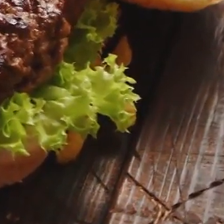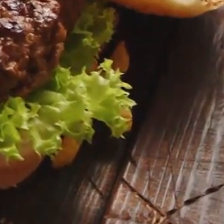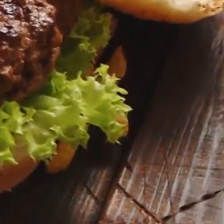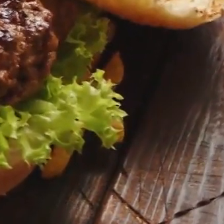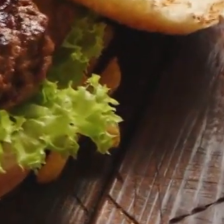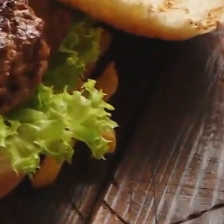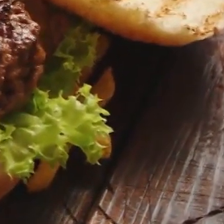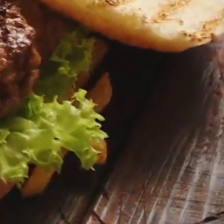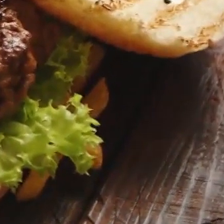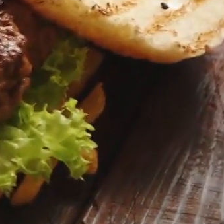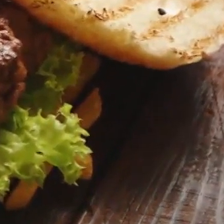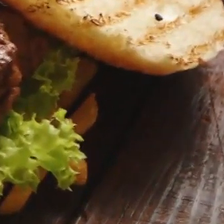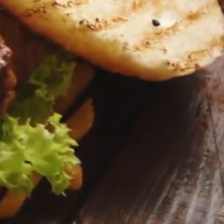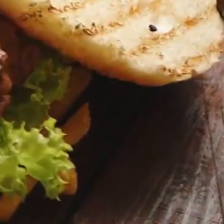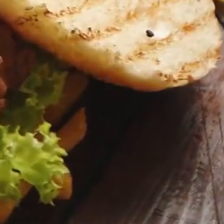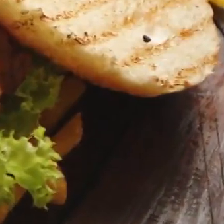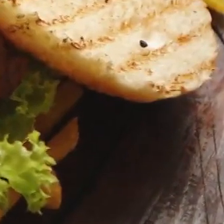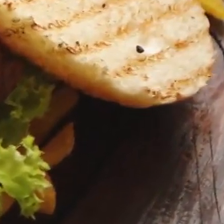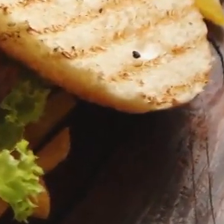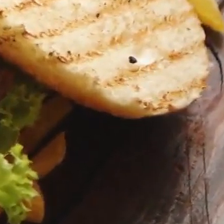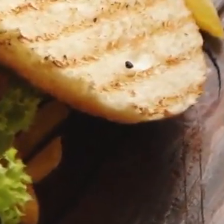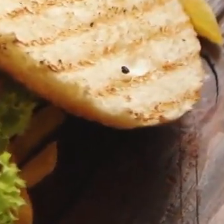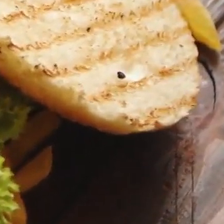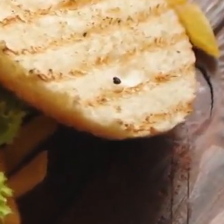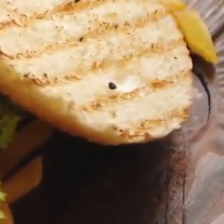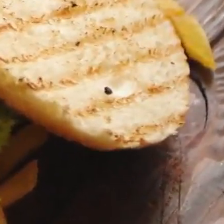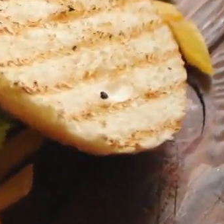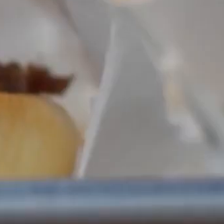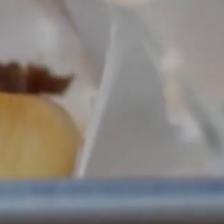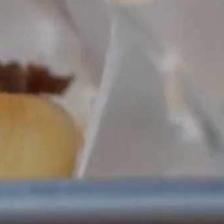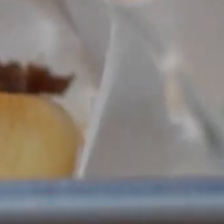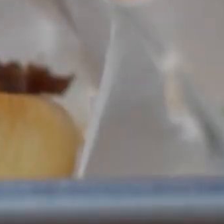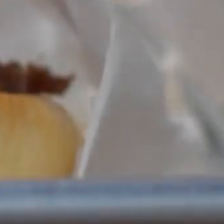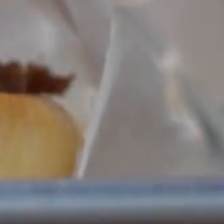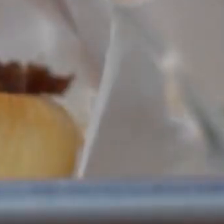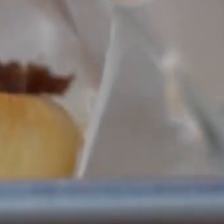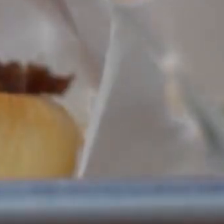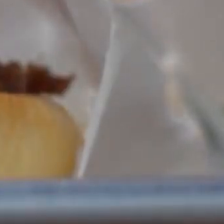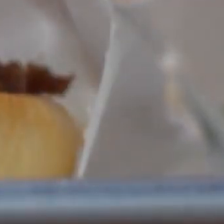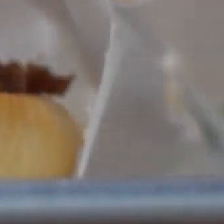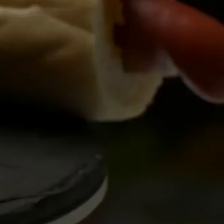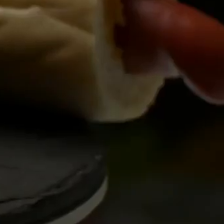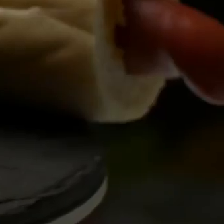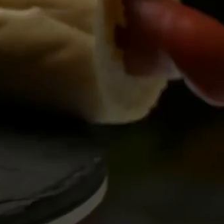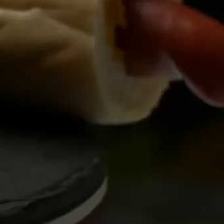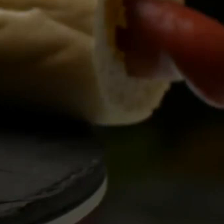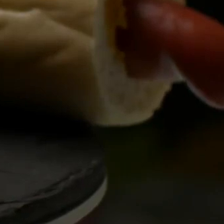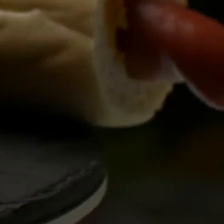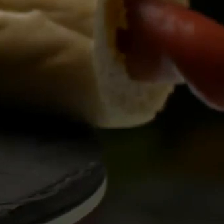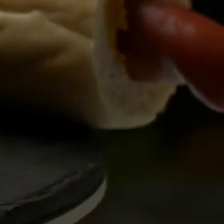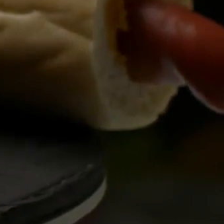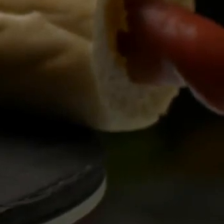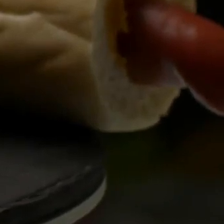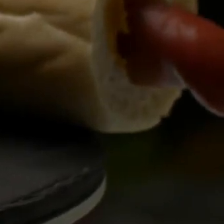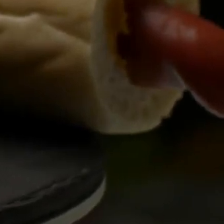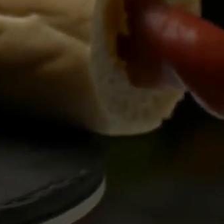alto de grasas saturadas, azúcar y sodio. En el grupo se incluyen aperitivos, bebidas azucaradas,